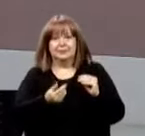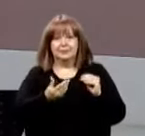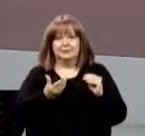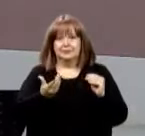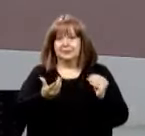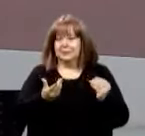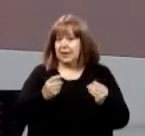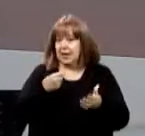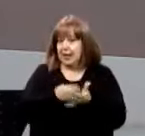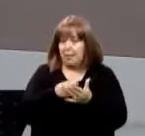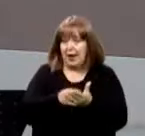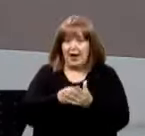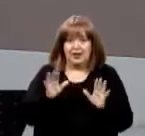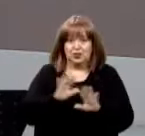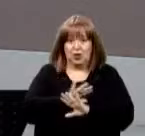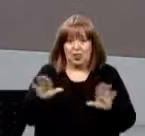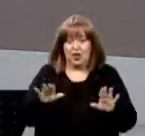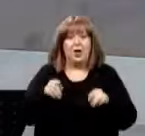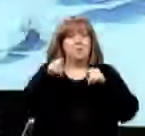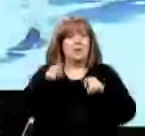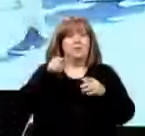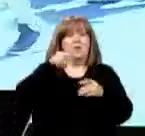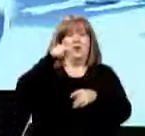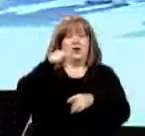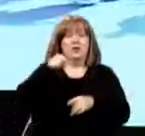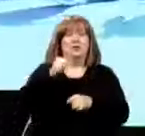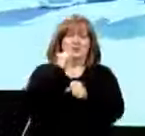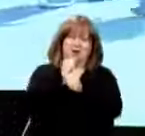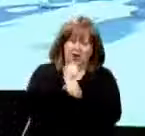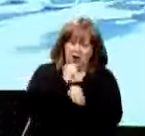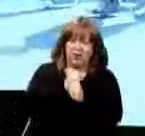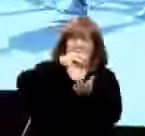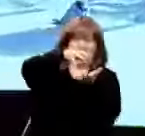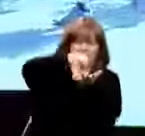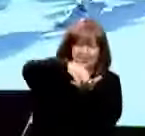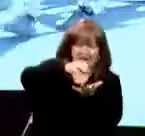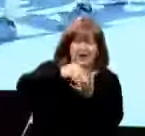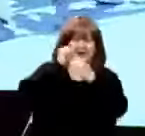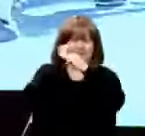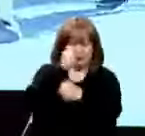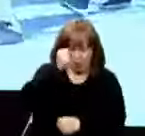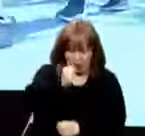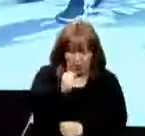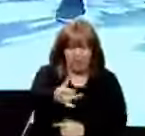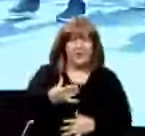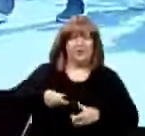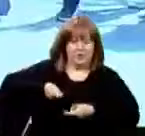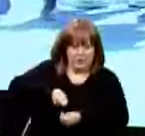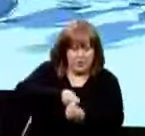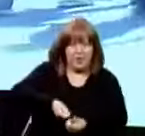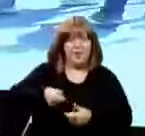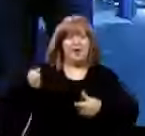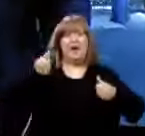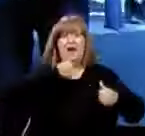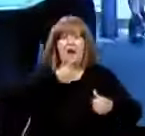pesado. Sí, totalmente. Porque es el del arranque, ¿no? Los que están en la tierra, los que están bajo el sol, lo planteaban bien ellos, con los calores muchas veces